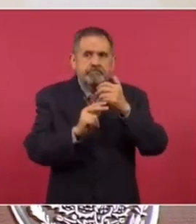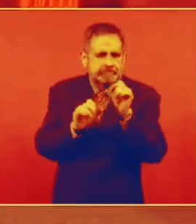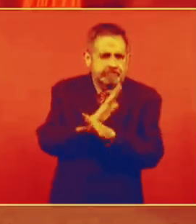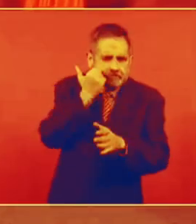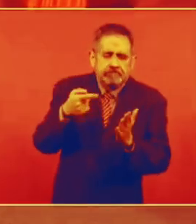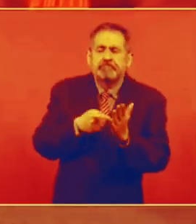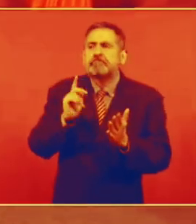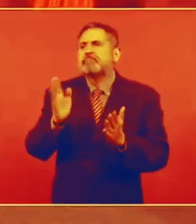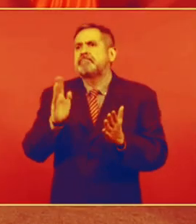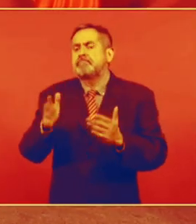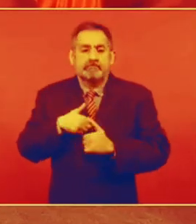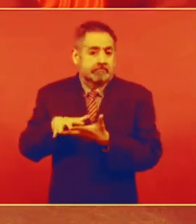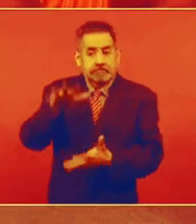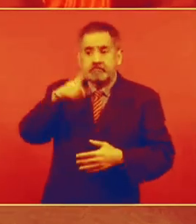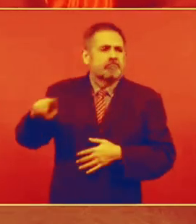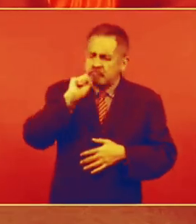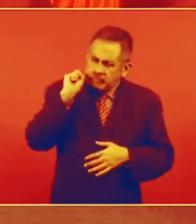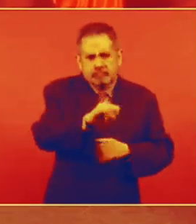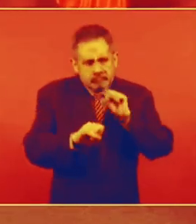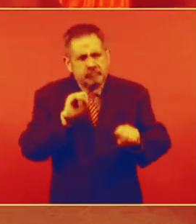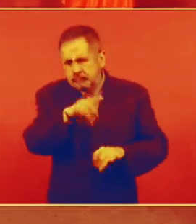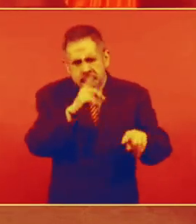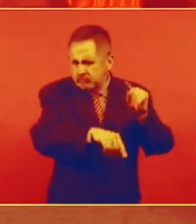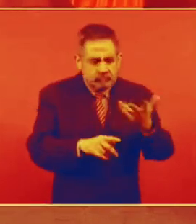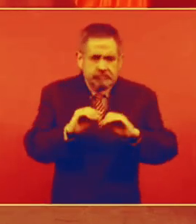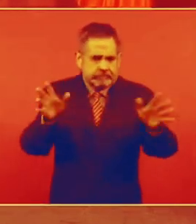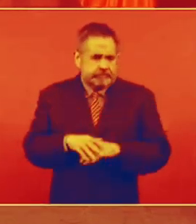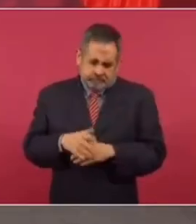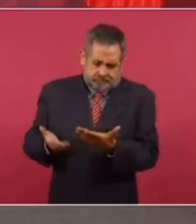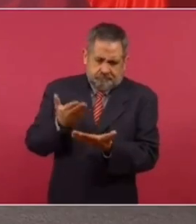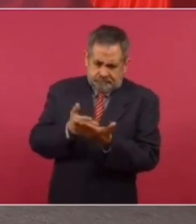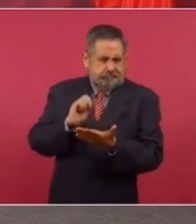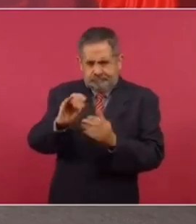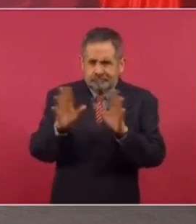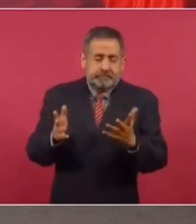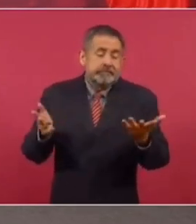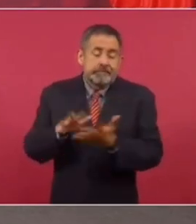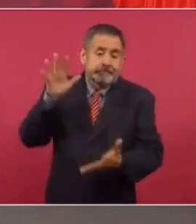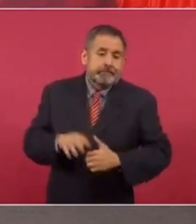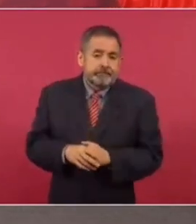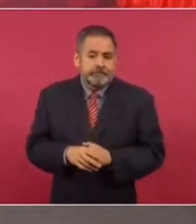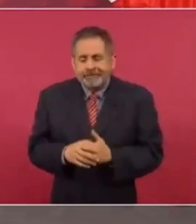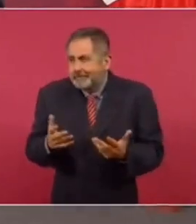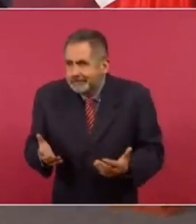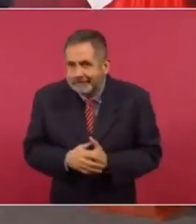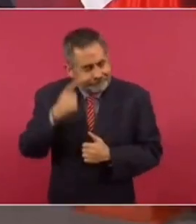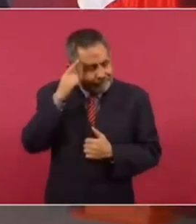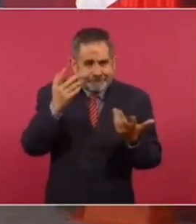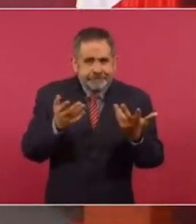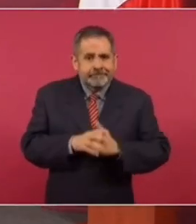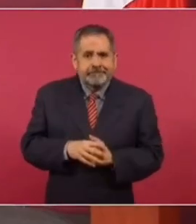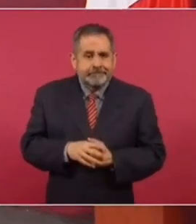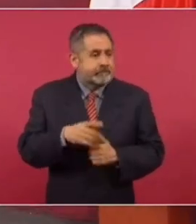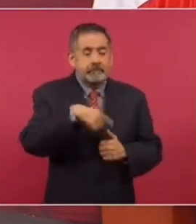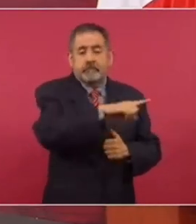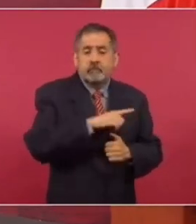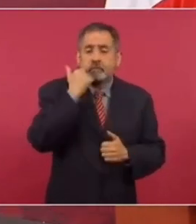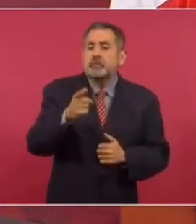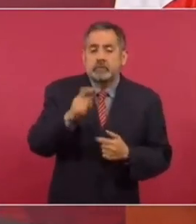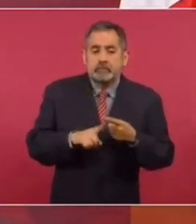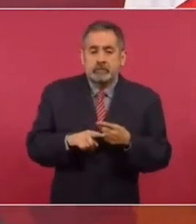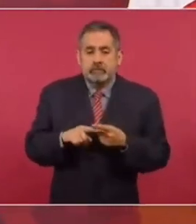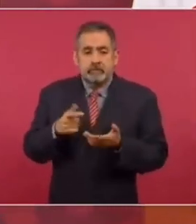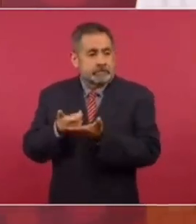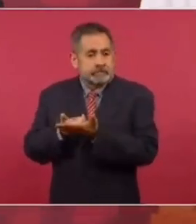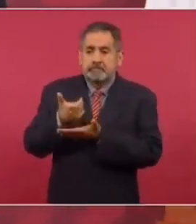trata, la mayoría votaría porque se reforme. Porque ni modo que no quieran que